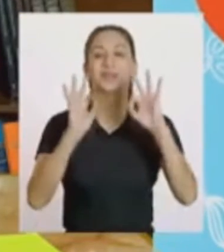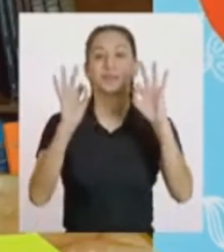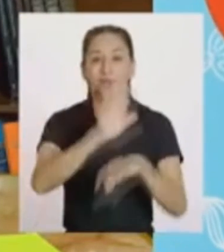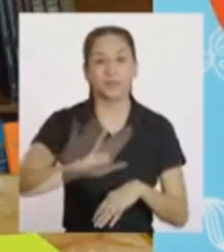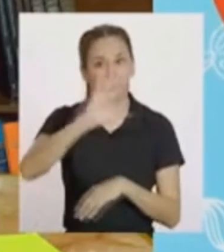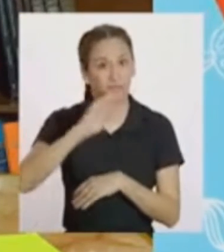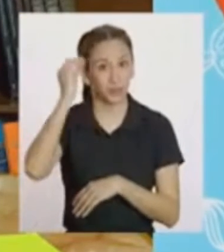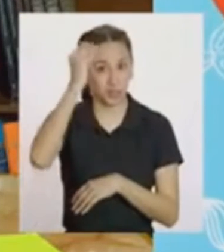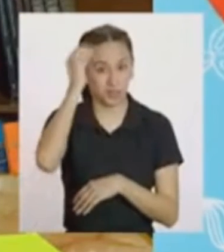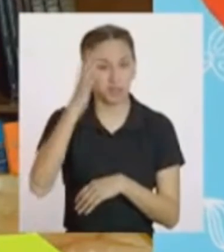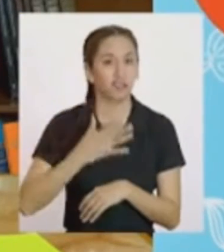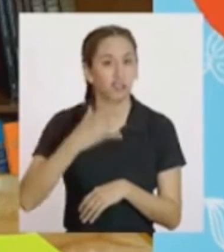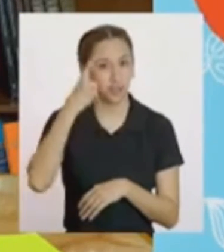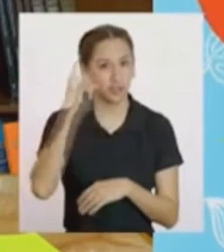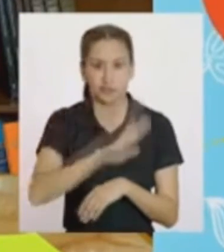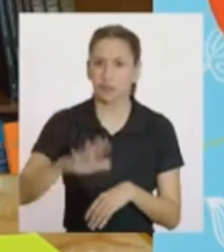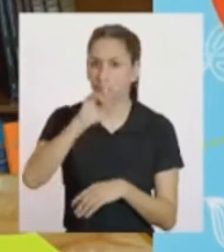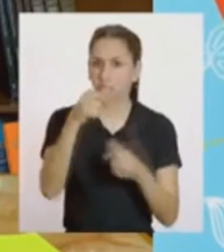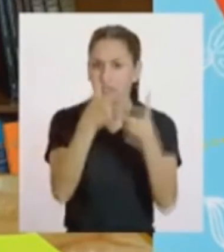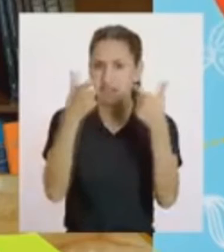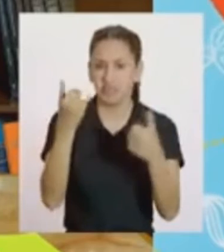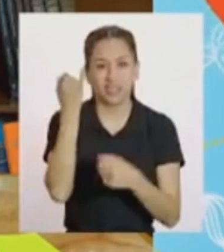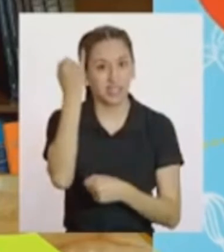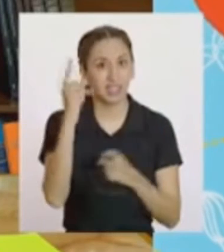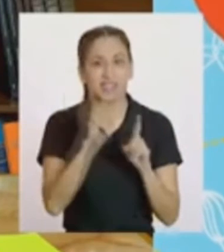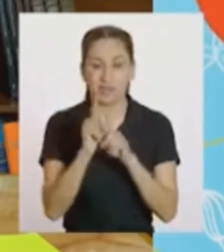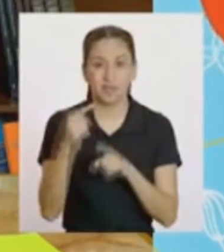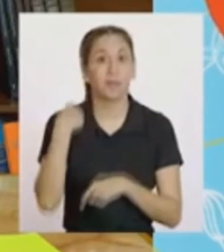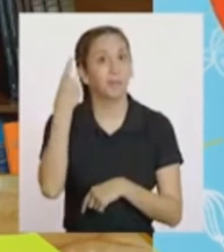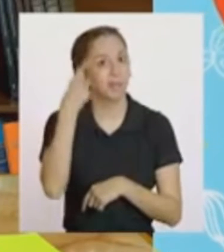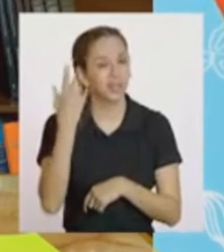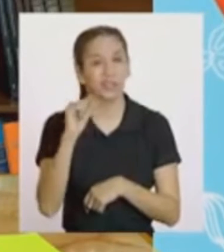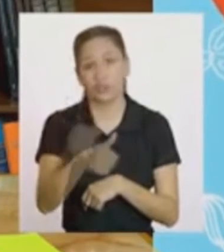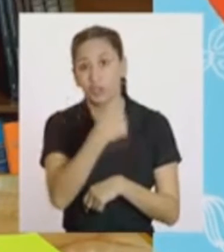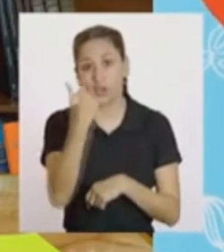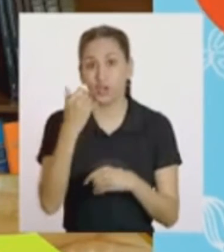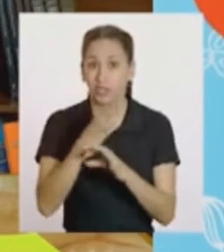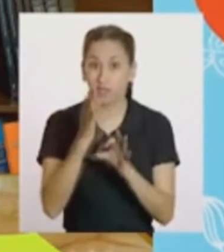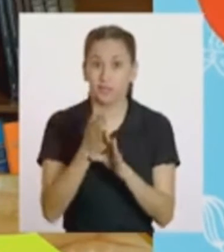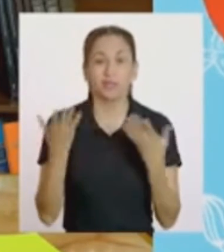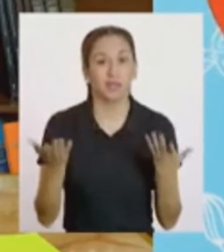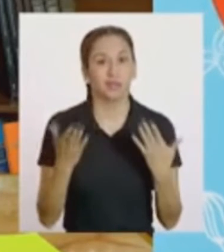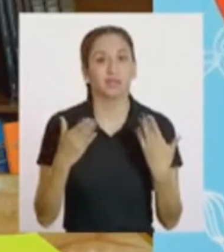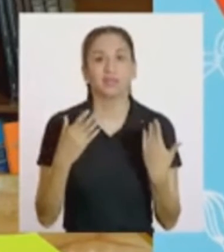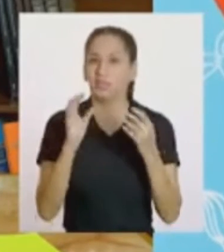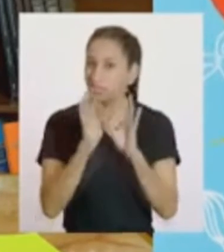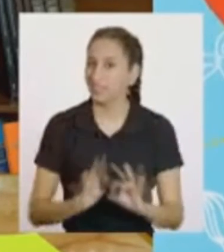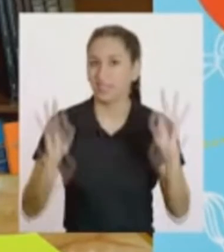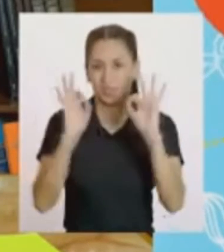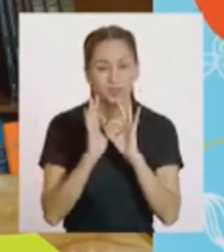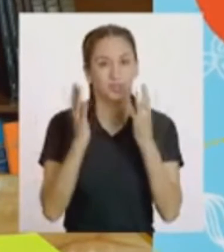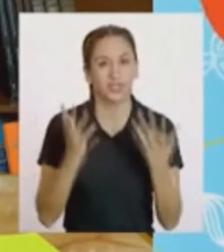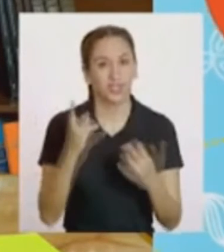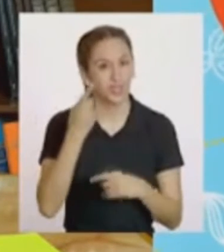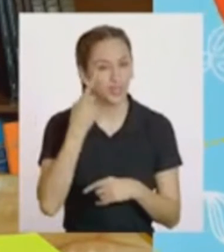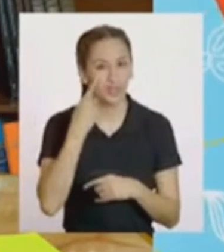Excelentes aportes. Creo que todas son grandes ideas. También creo que otro factor a tener en cuenta es que es